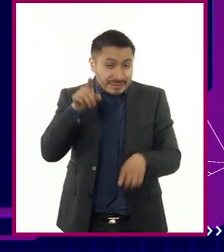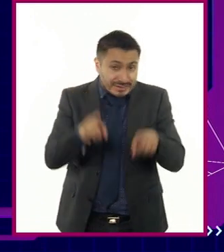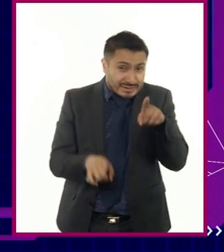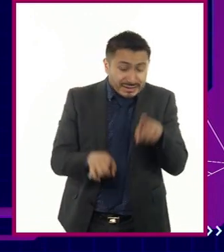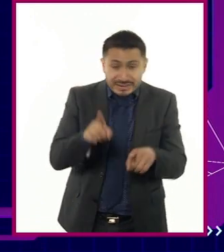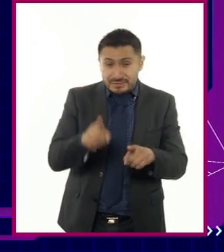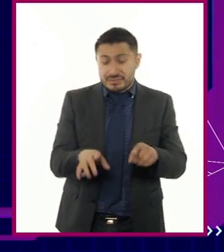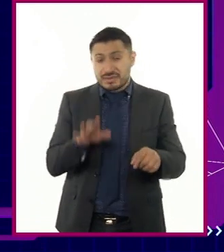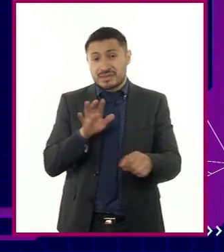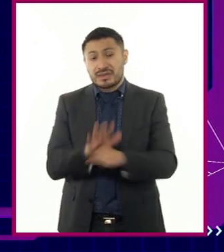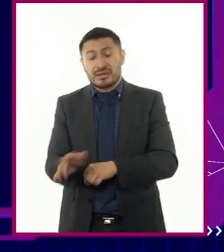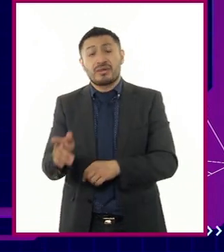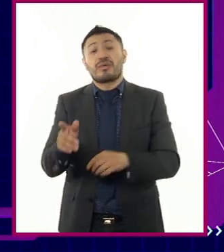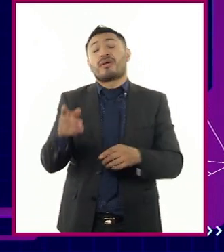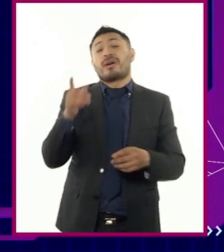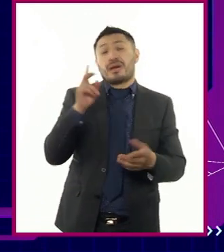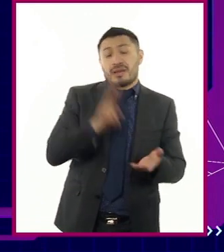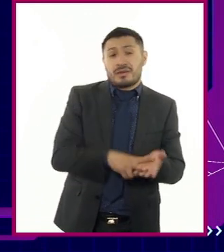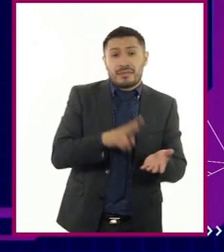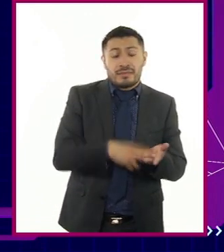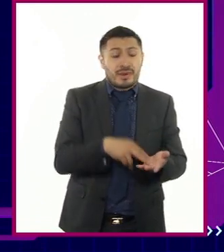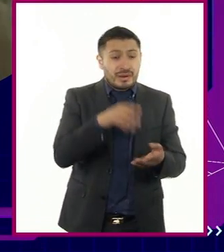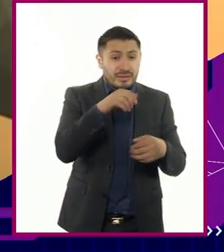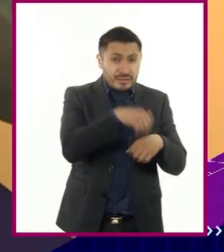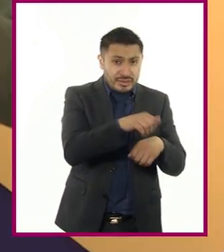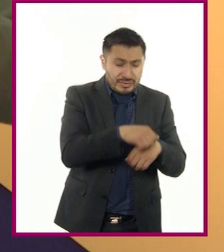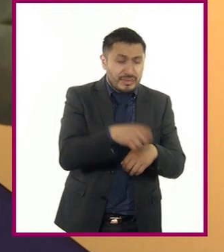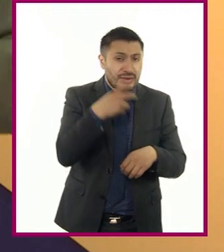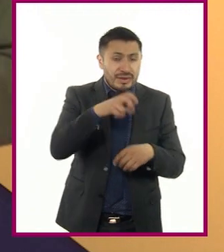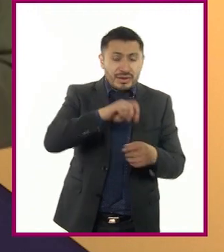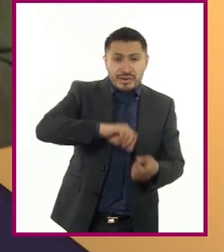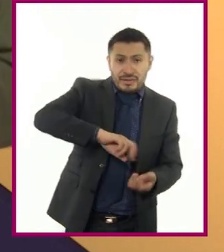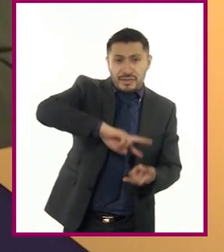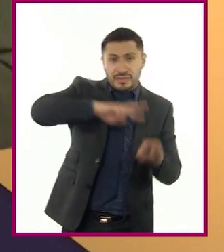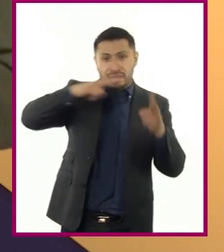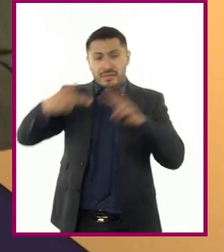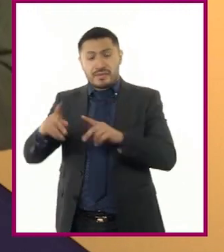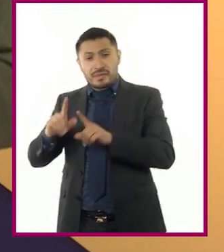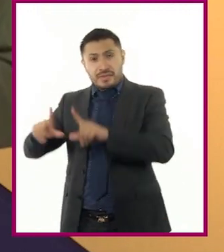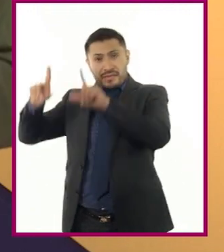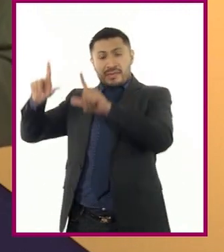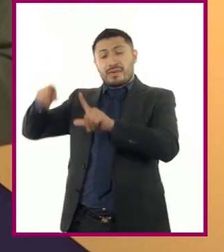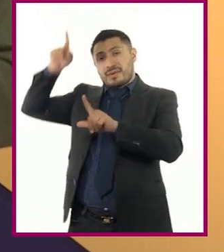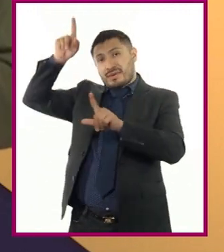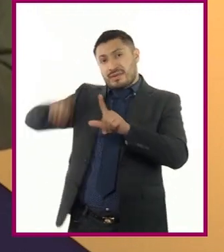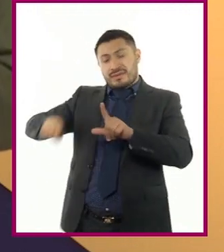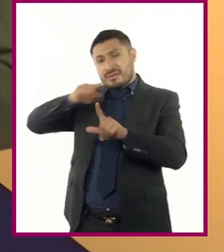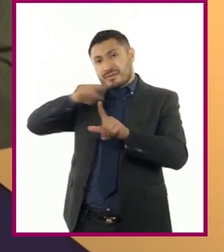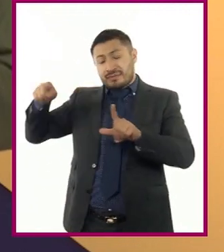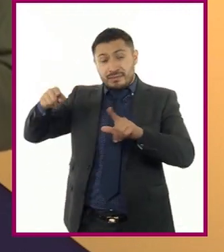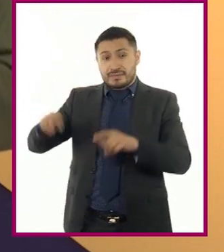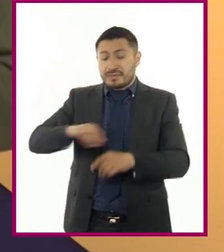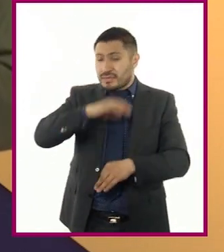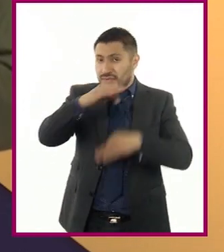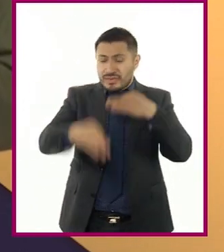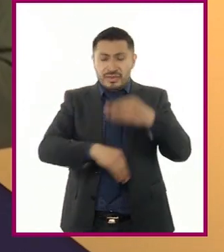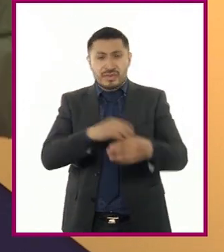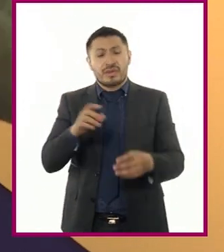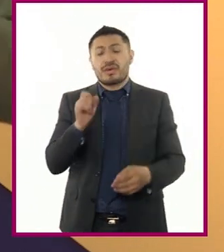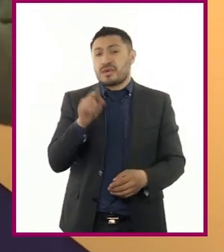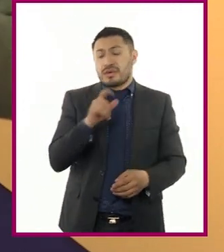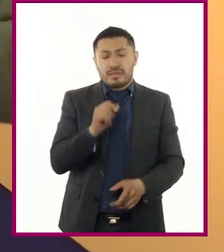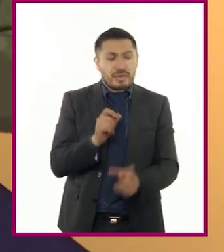será su ubicación en el plano cartesiano. Toda relación de proporcionalidad tiene una constante de